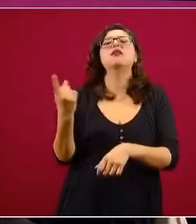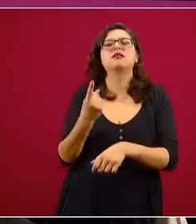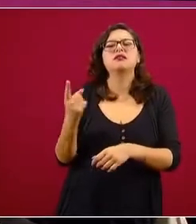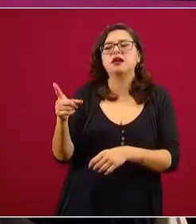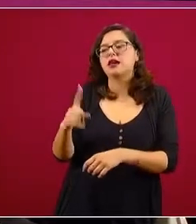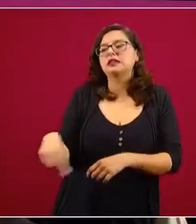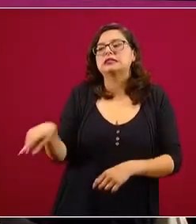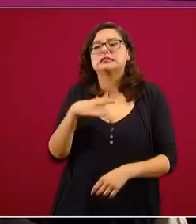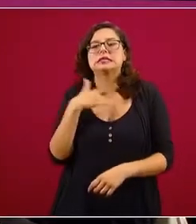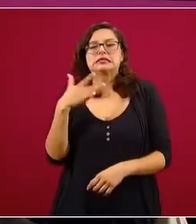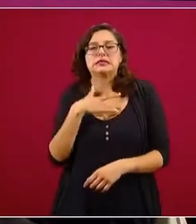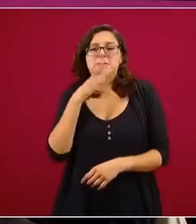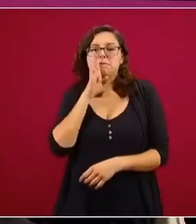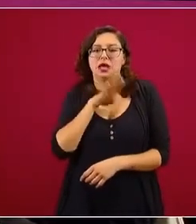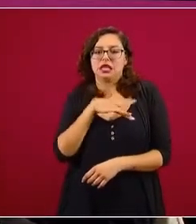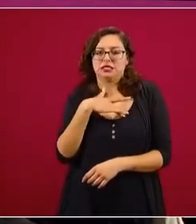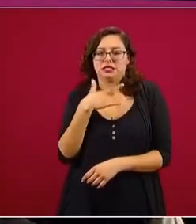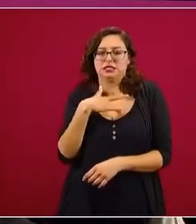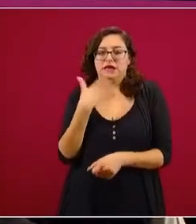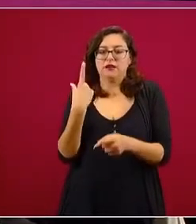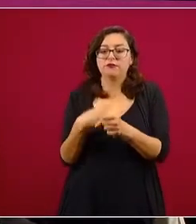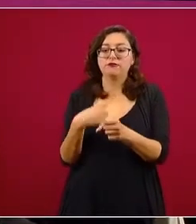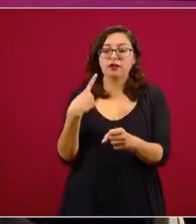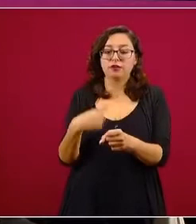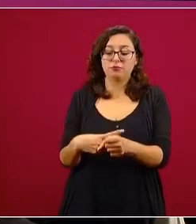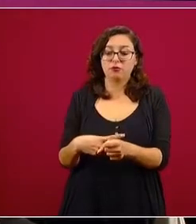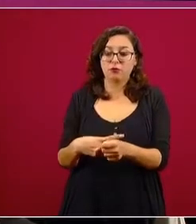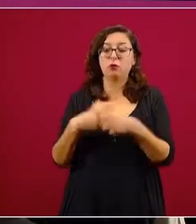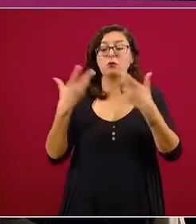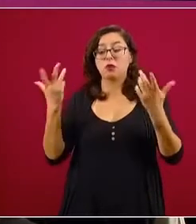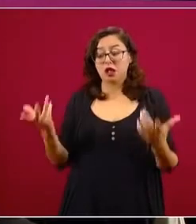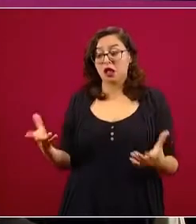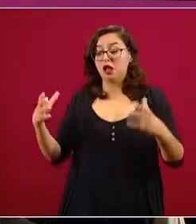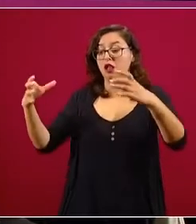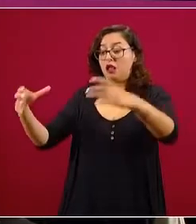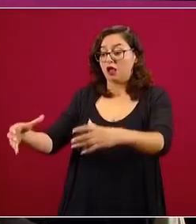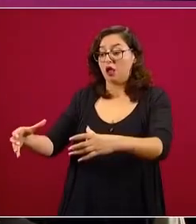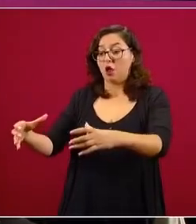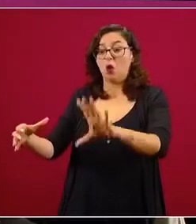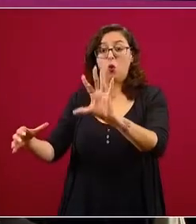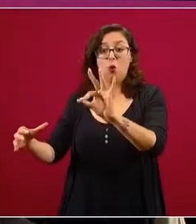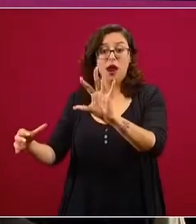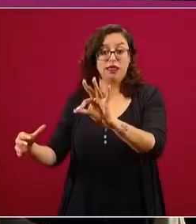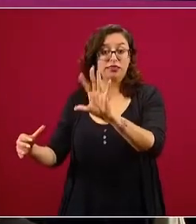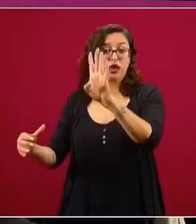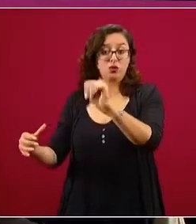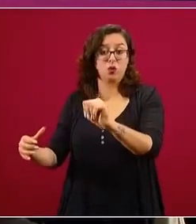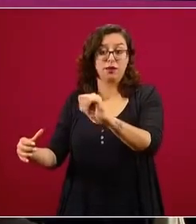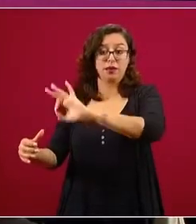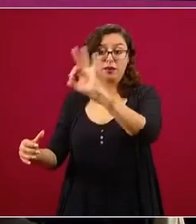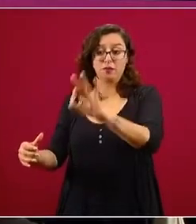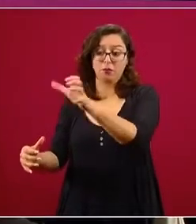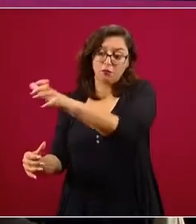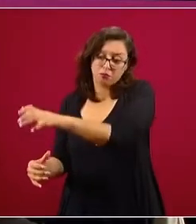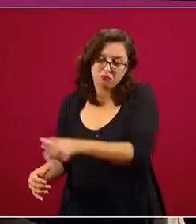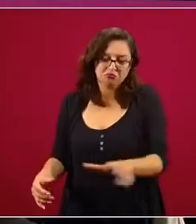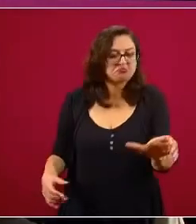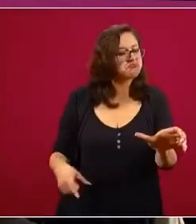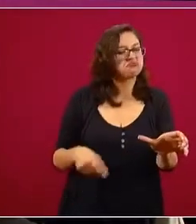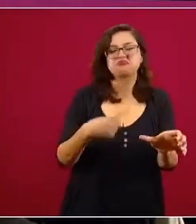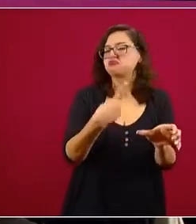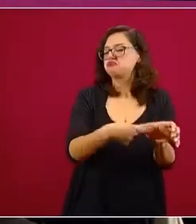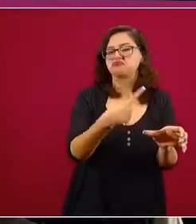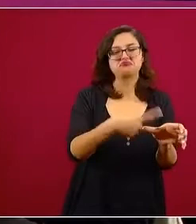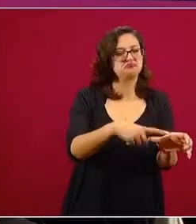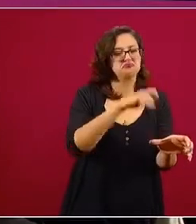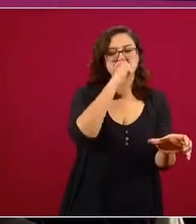síntomas de la enfermedad. Podemos ver que de este grupo, el 49% ya salió negativo,